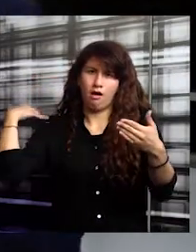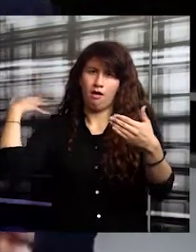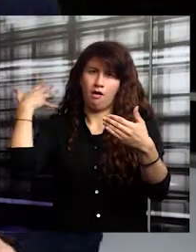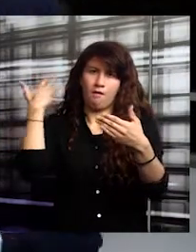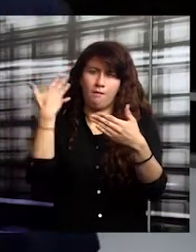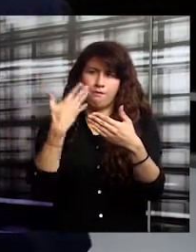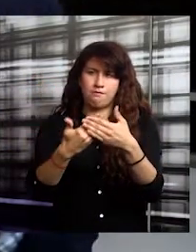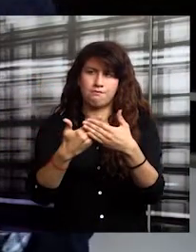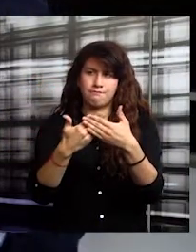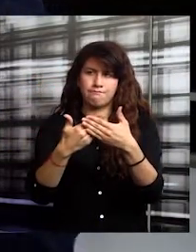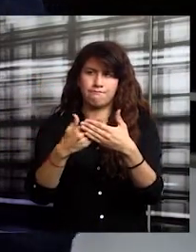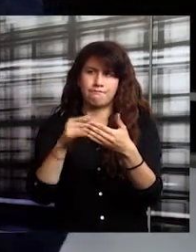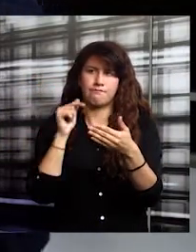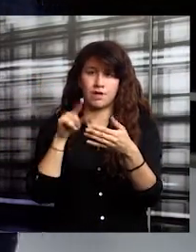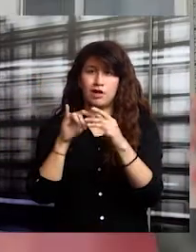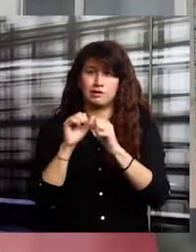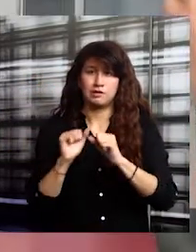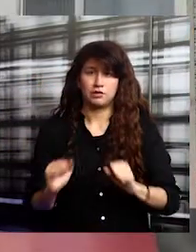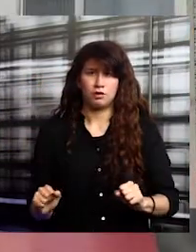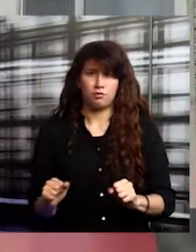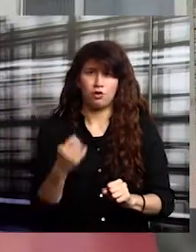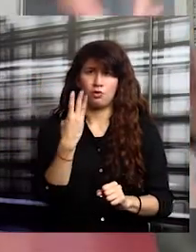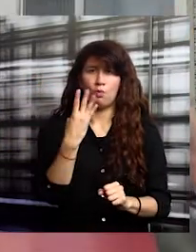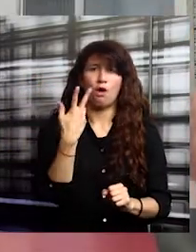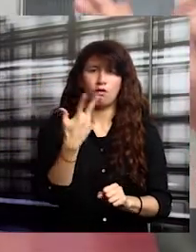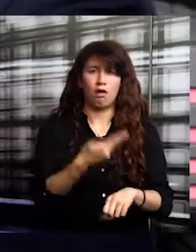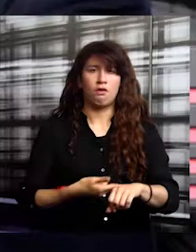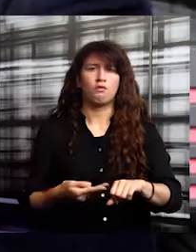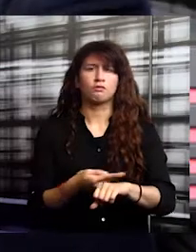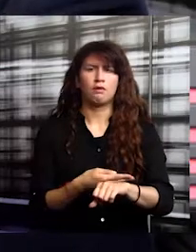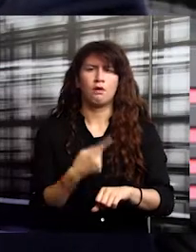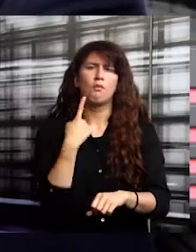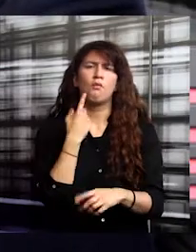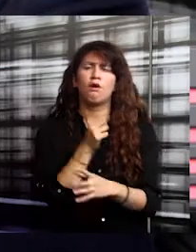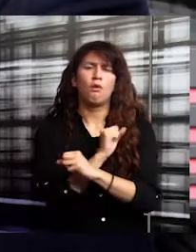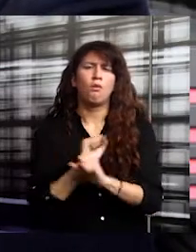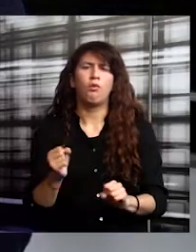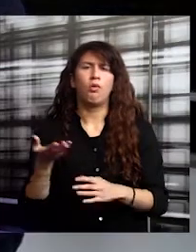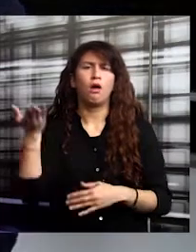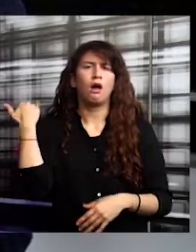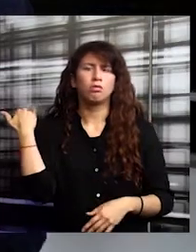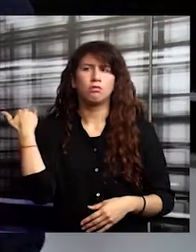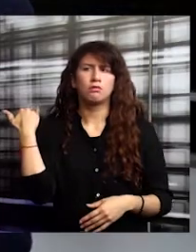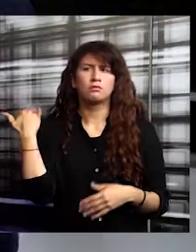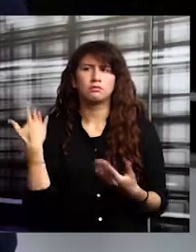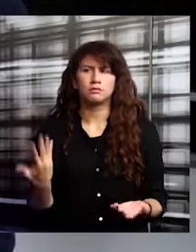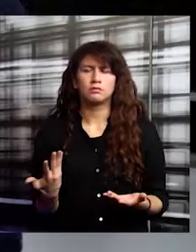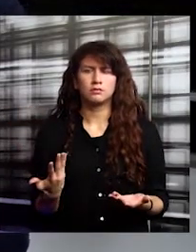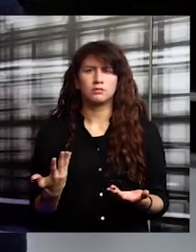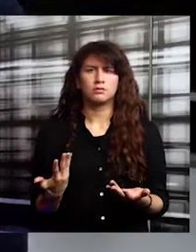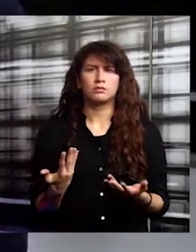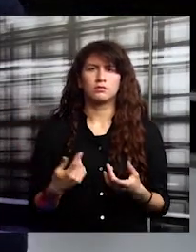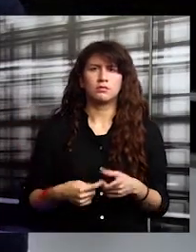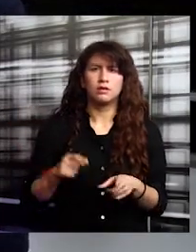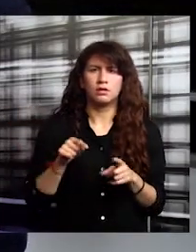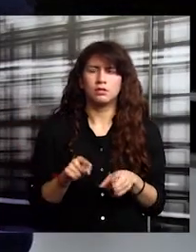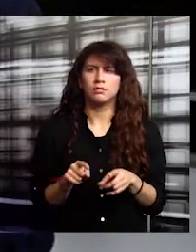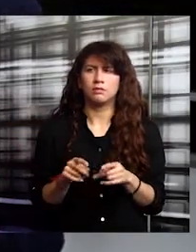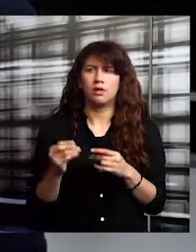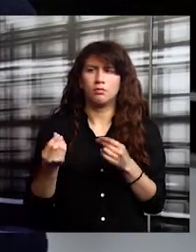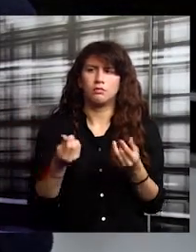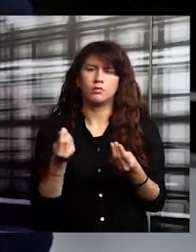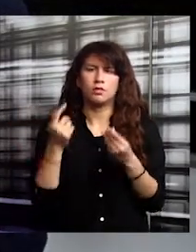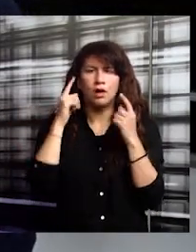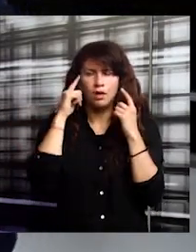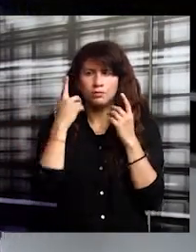qué no se pudo antes? Yo creo que para una reflexión un poco y un análisis un poco mayor. Sí. Lo bueno sí, rescatémoslo, de que hoy está. con sus pros y